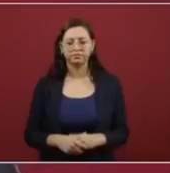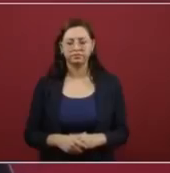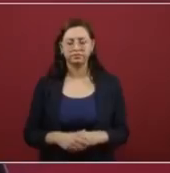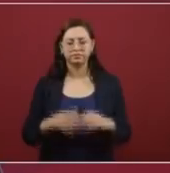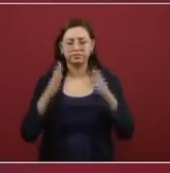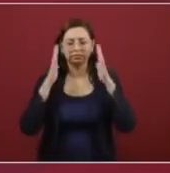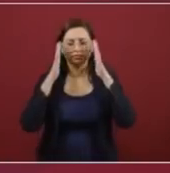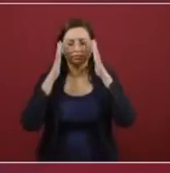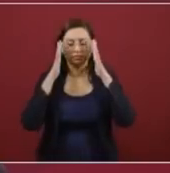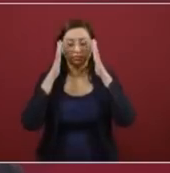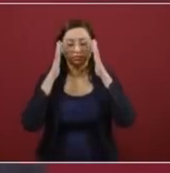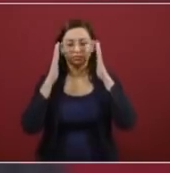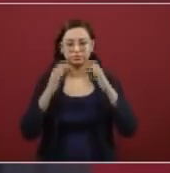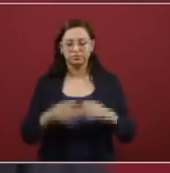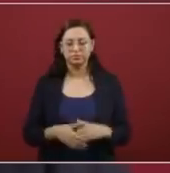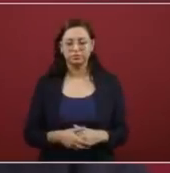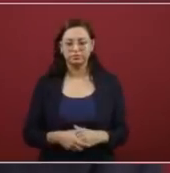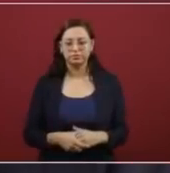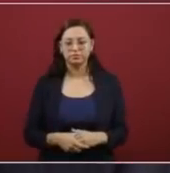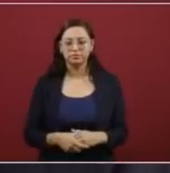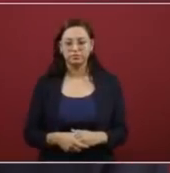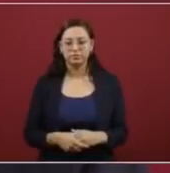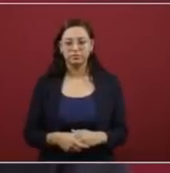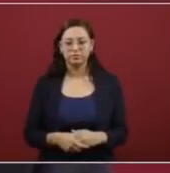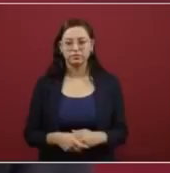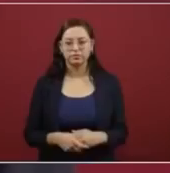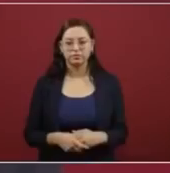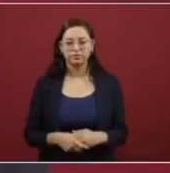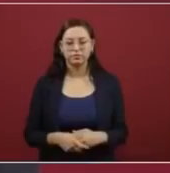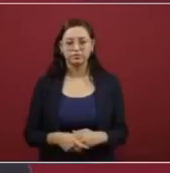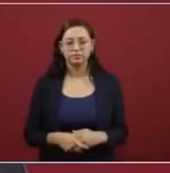juzgar al presidente